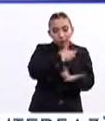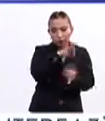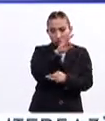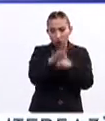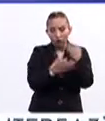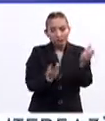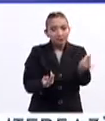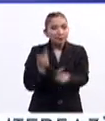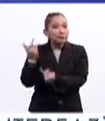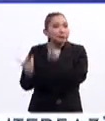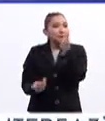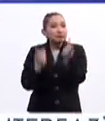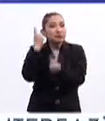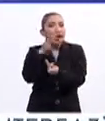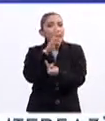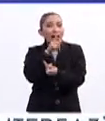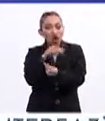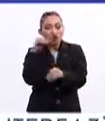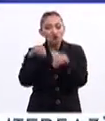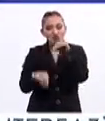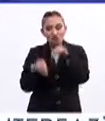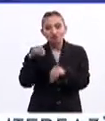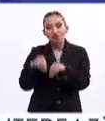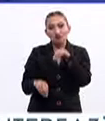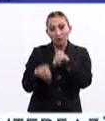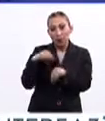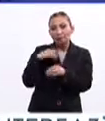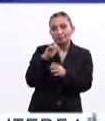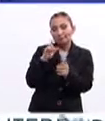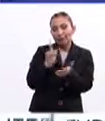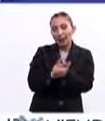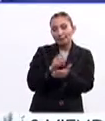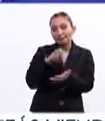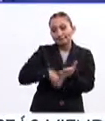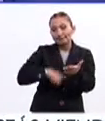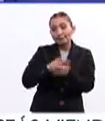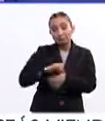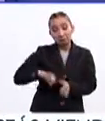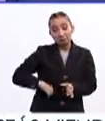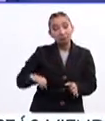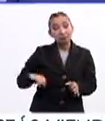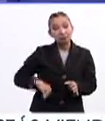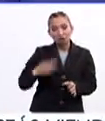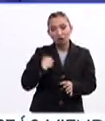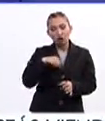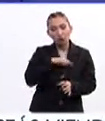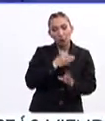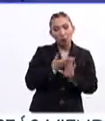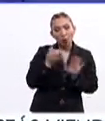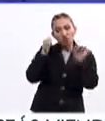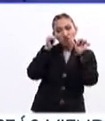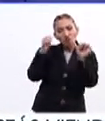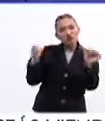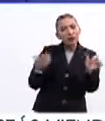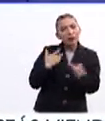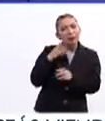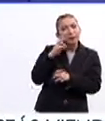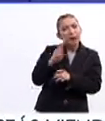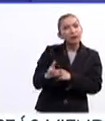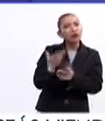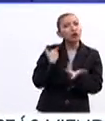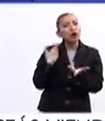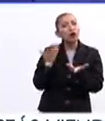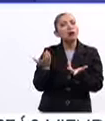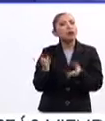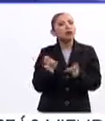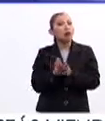para el mejor desarrollo de esta reforma. Así que bueno, pues interesante, por supuesto nosotros estaremos comentando conforme